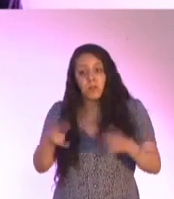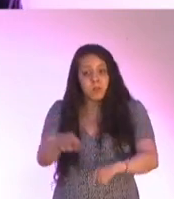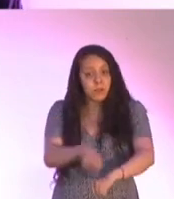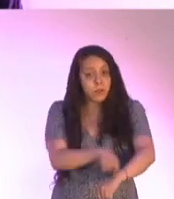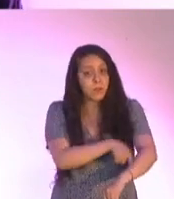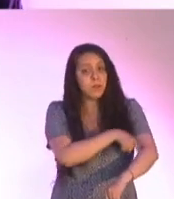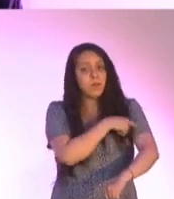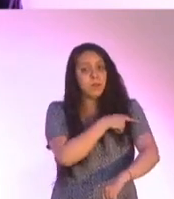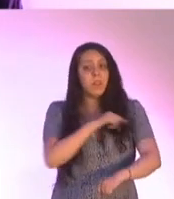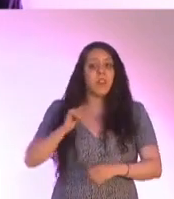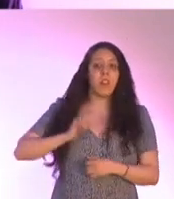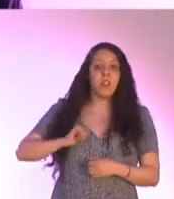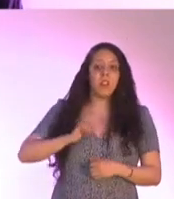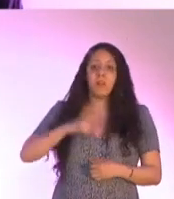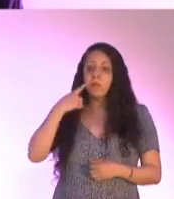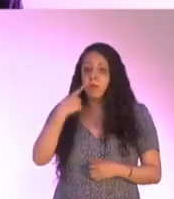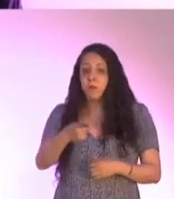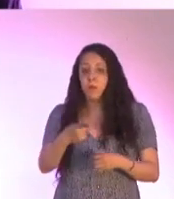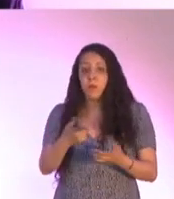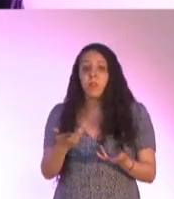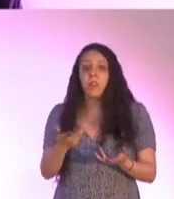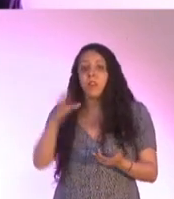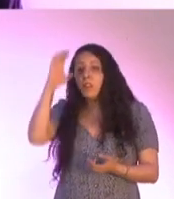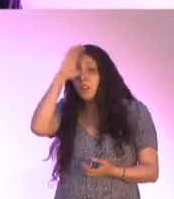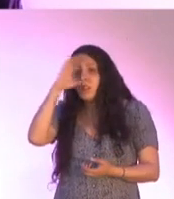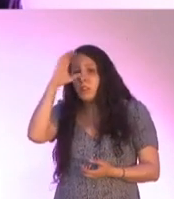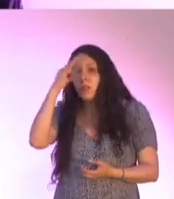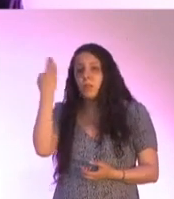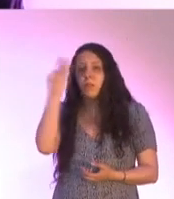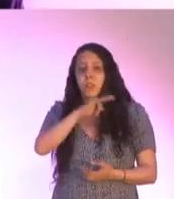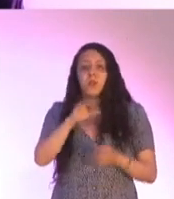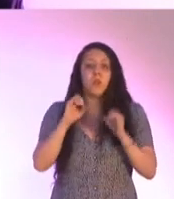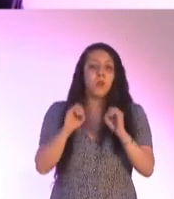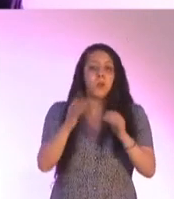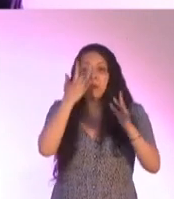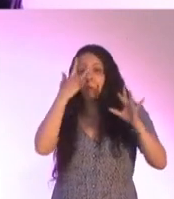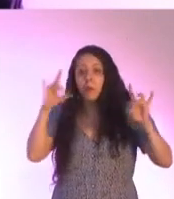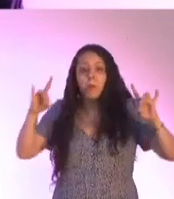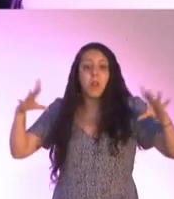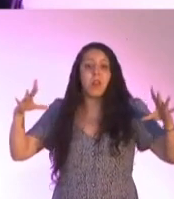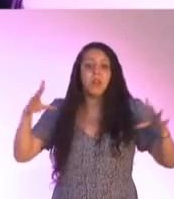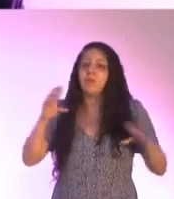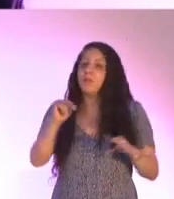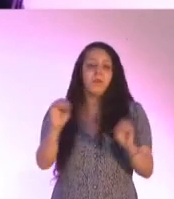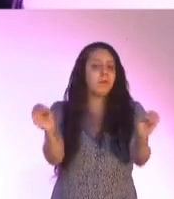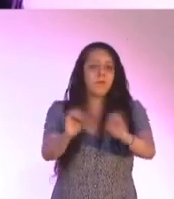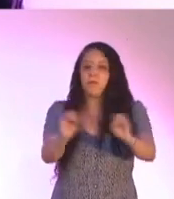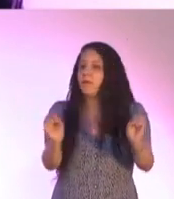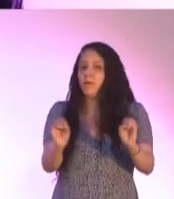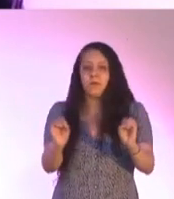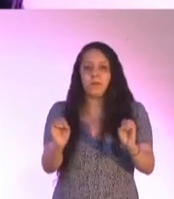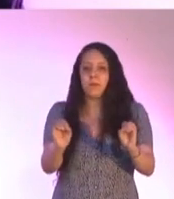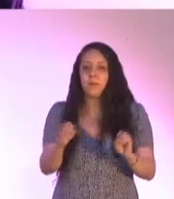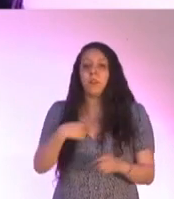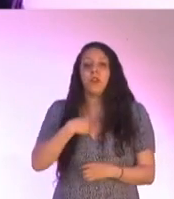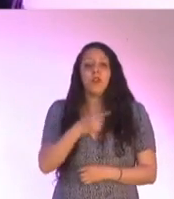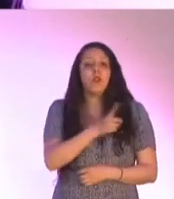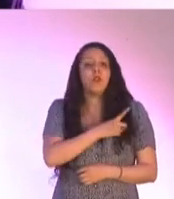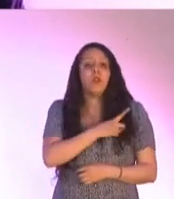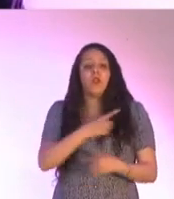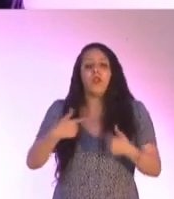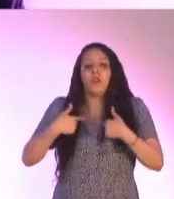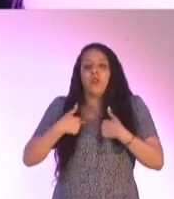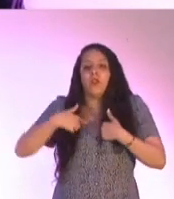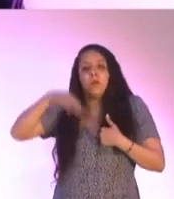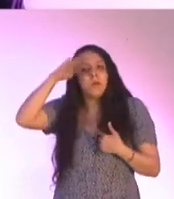manuscritos de ciencia ficción o de fantasía porque sea precisamente el texto de daniel guzmán